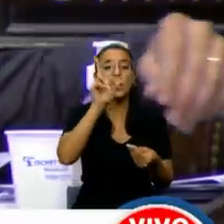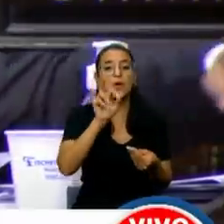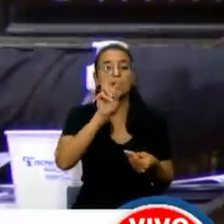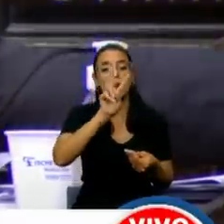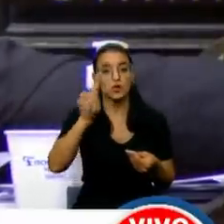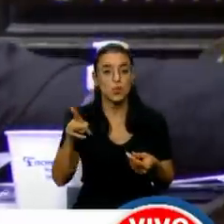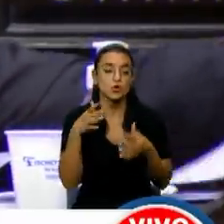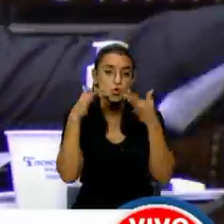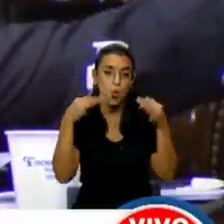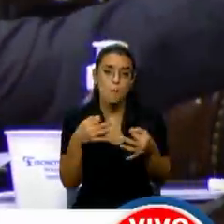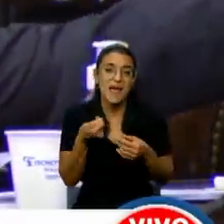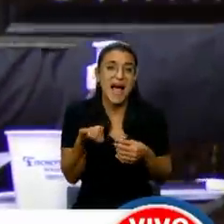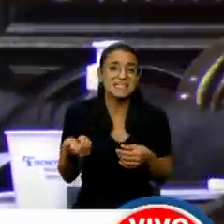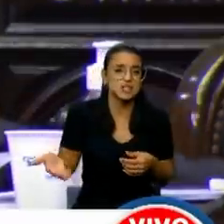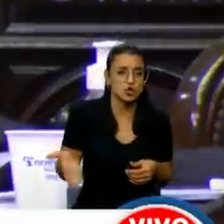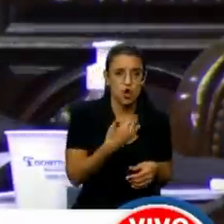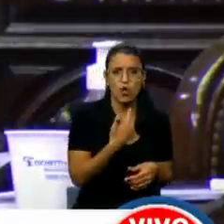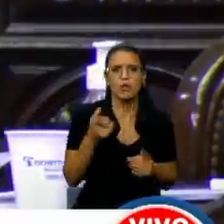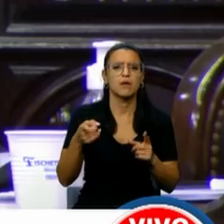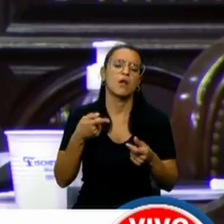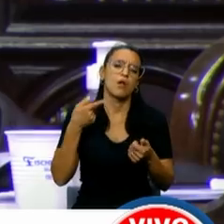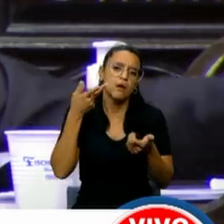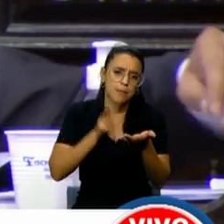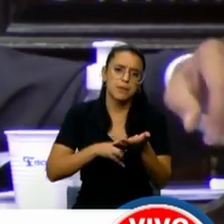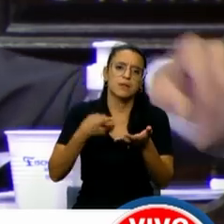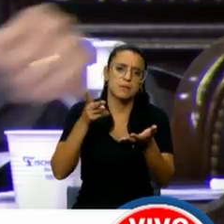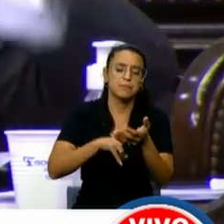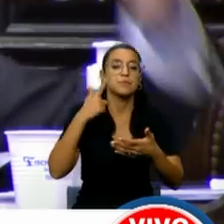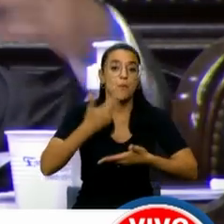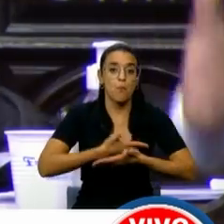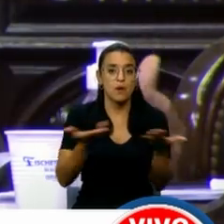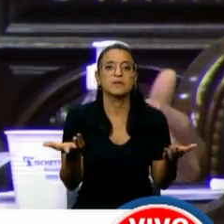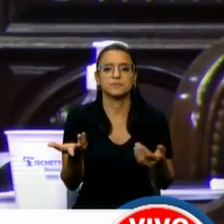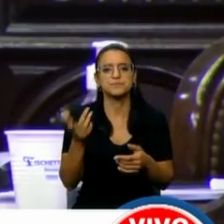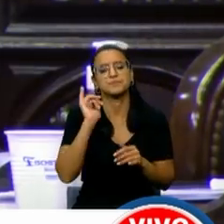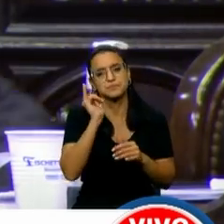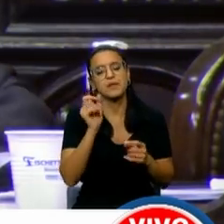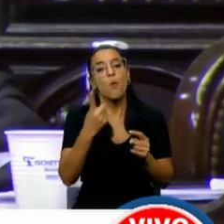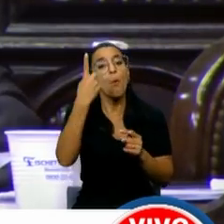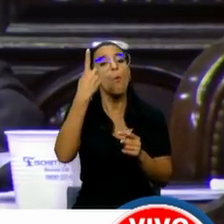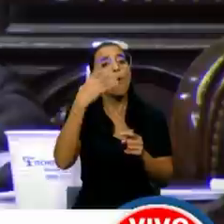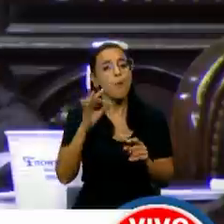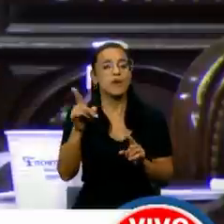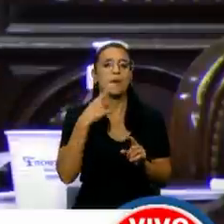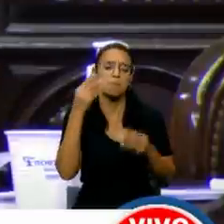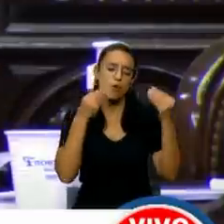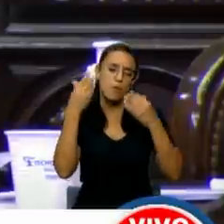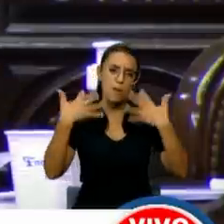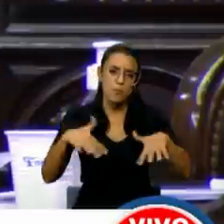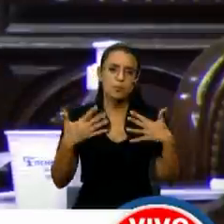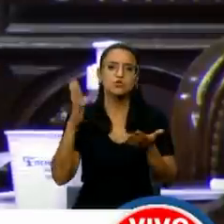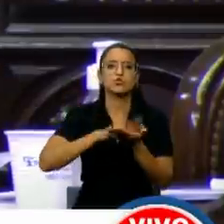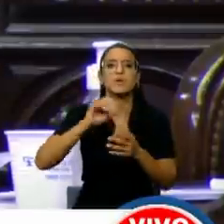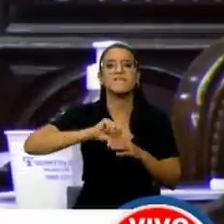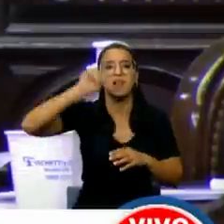cumplido casi todas lo han dicho hasta el cansancio lo han demostrado hasta el cansancio excepto si claro aquella que nos preocupa y mucho que tiene